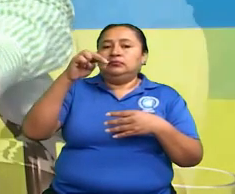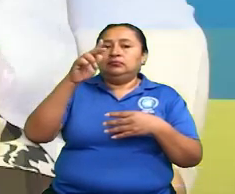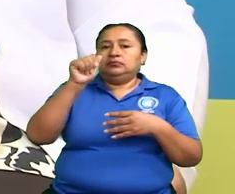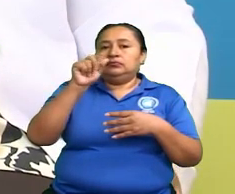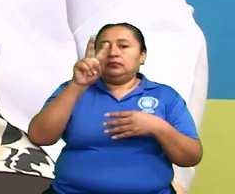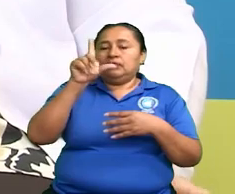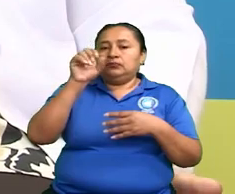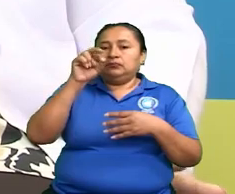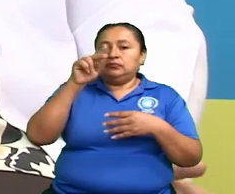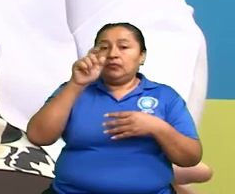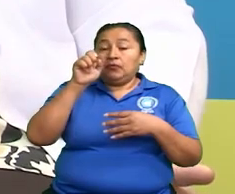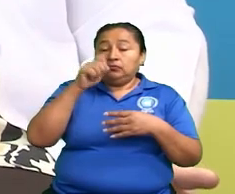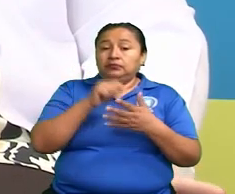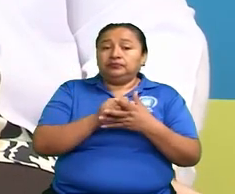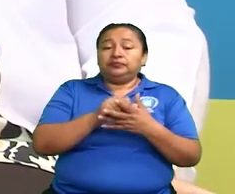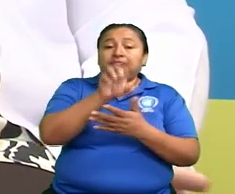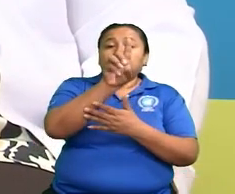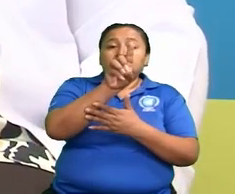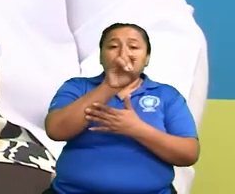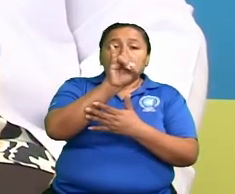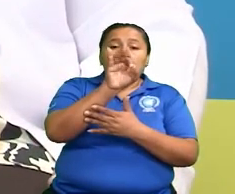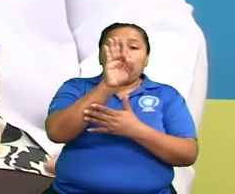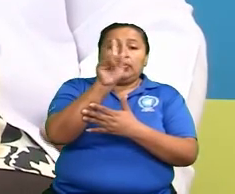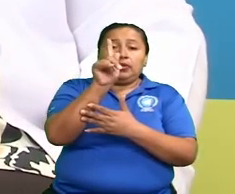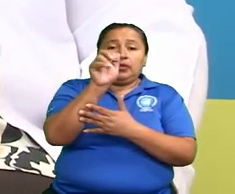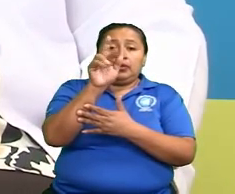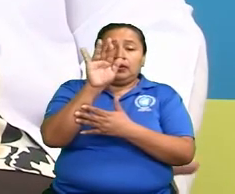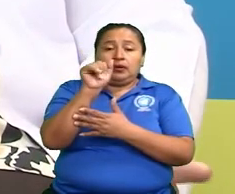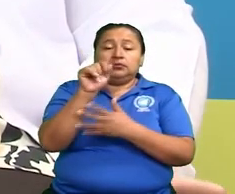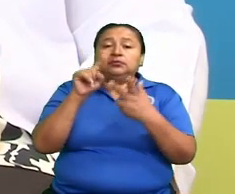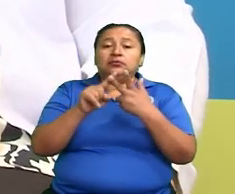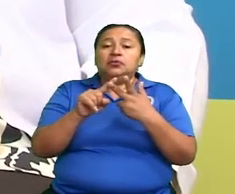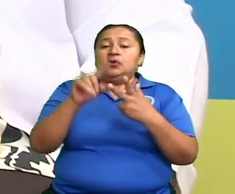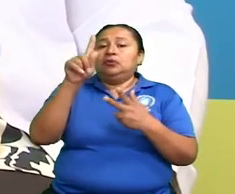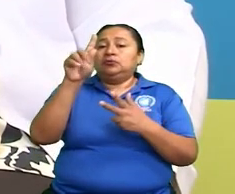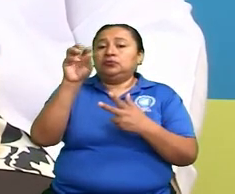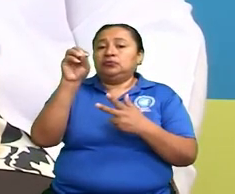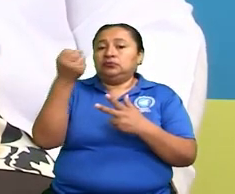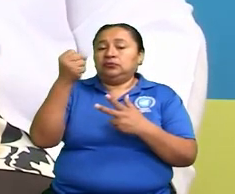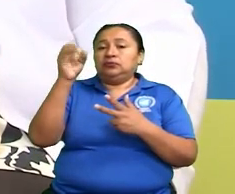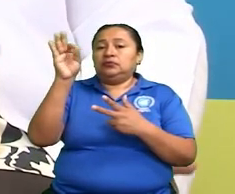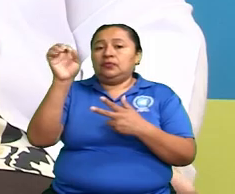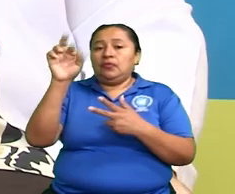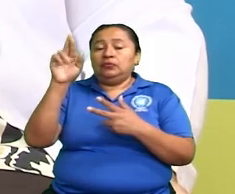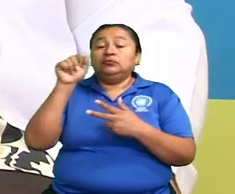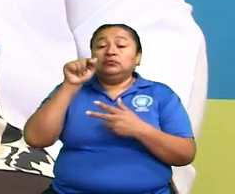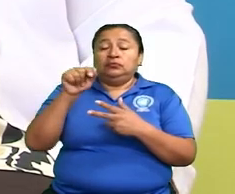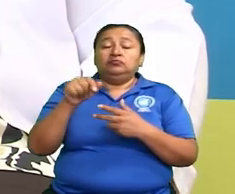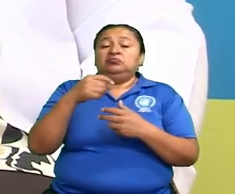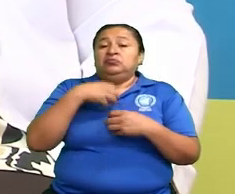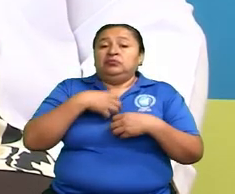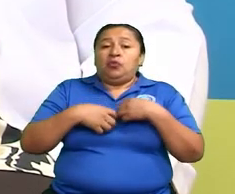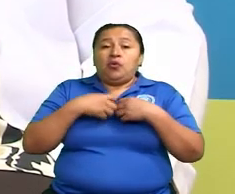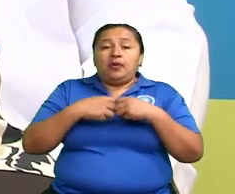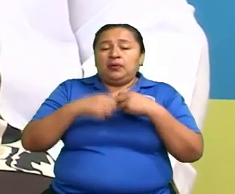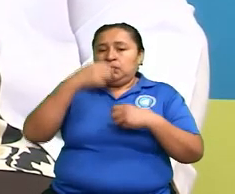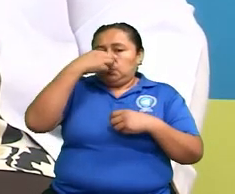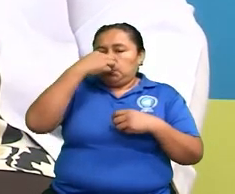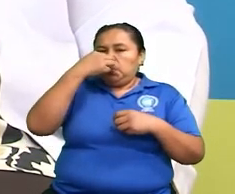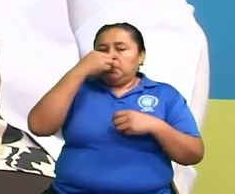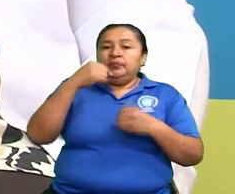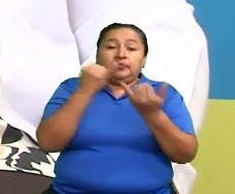ok. Entonces, mire, la difteria, tanto como la tosferina, son problemas respiratorios. Yeah. Que se pueden contraer con solo toser, igual así